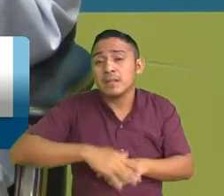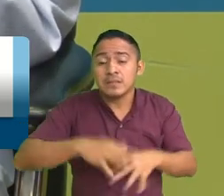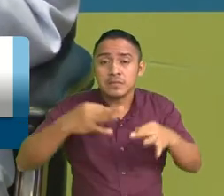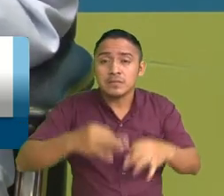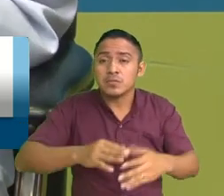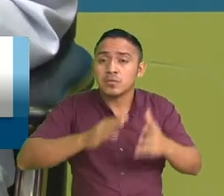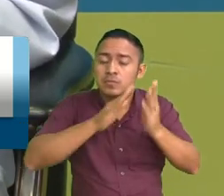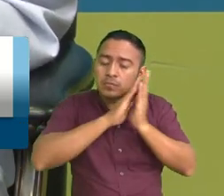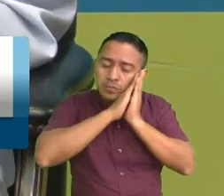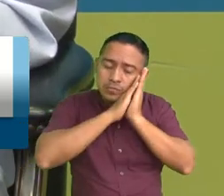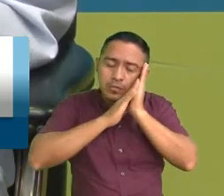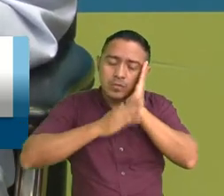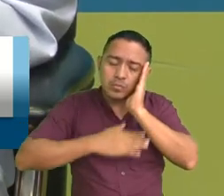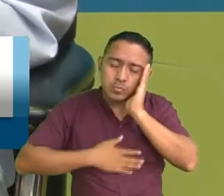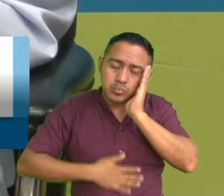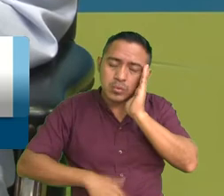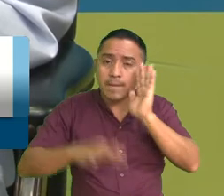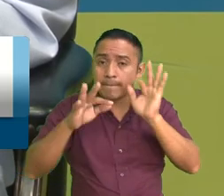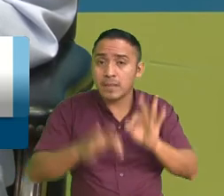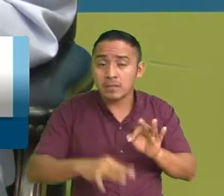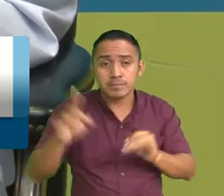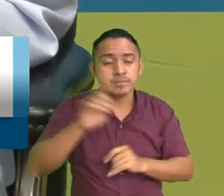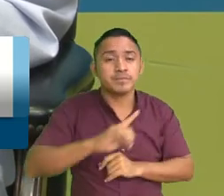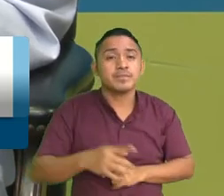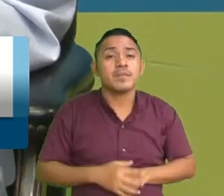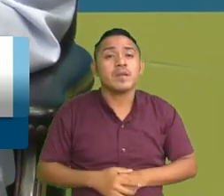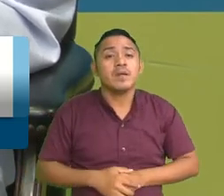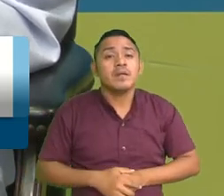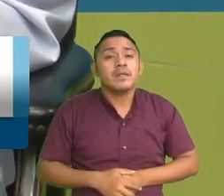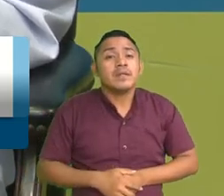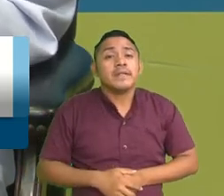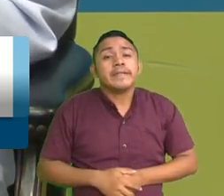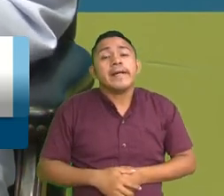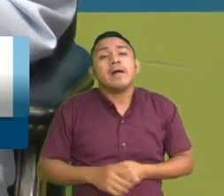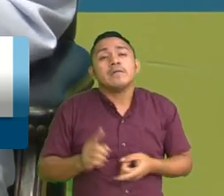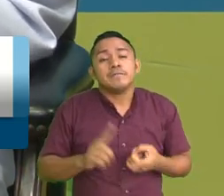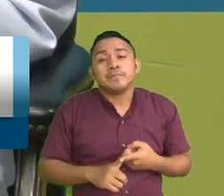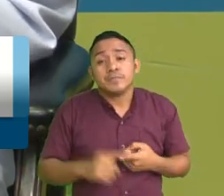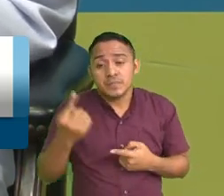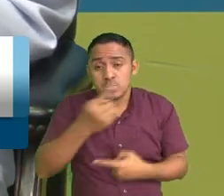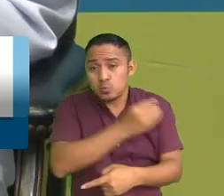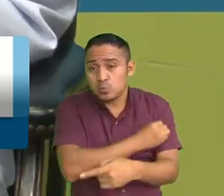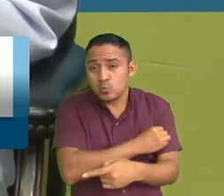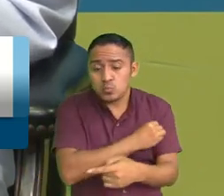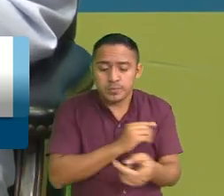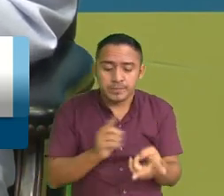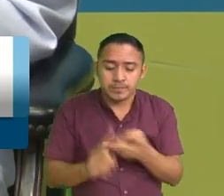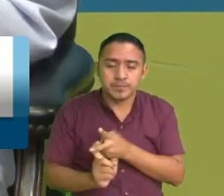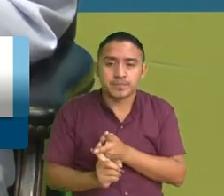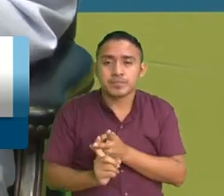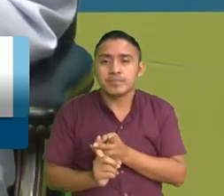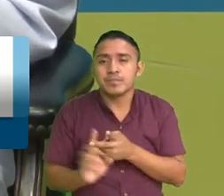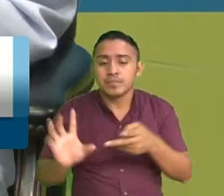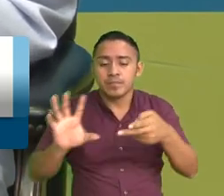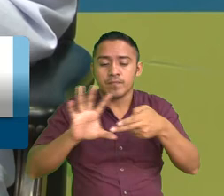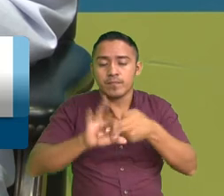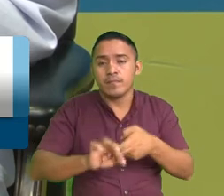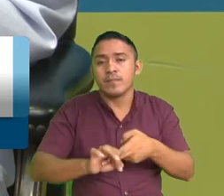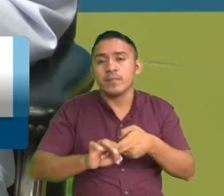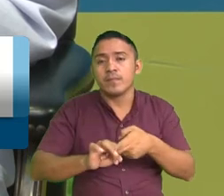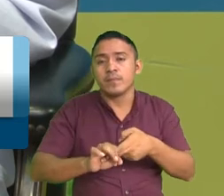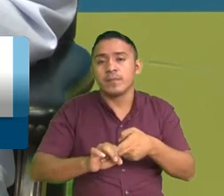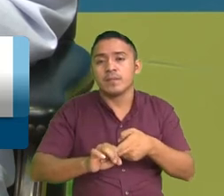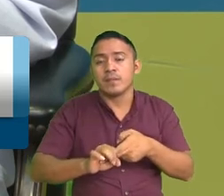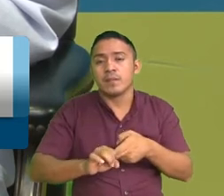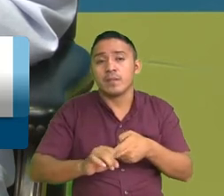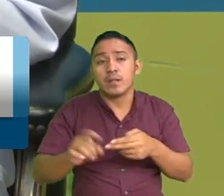con calidad. Si lo combinas que estás utilizando, ya sea de forma permitida o de